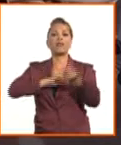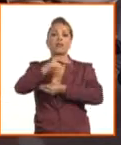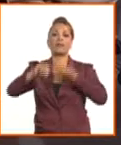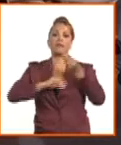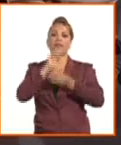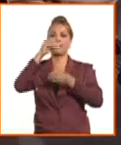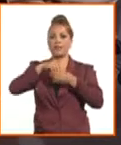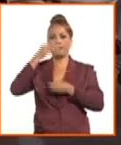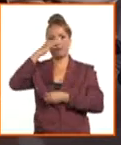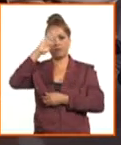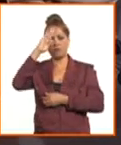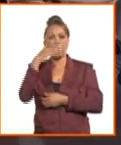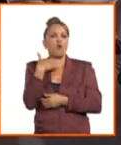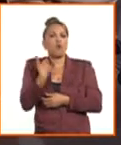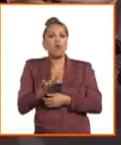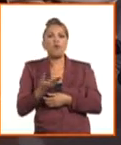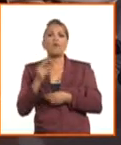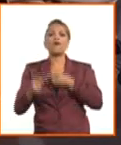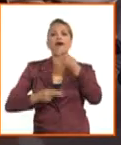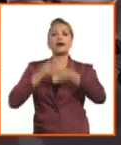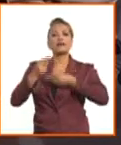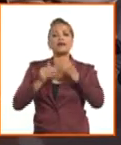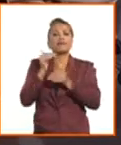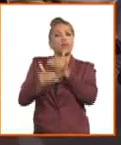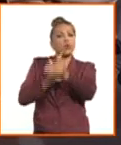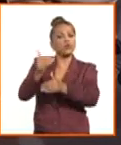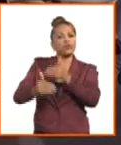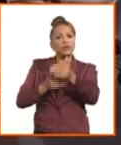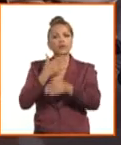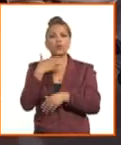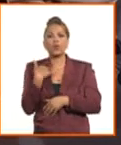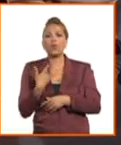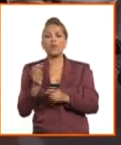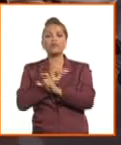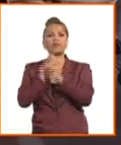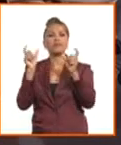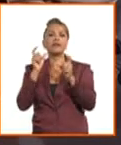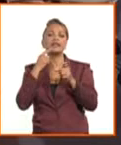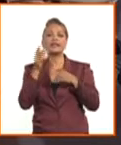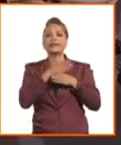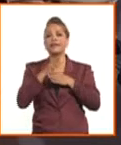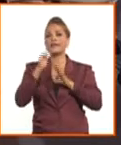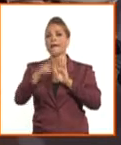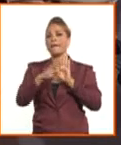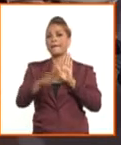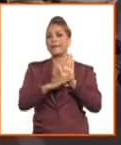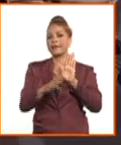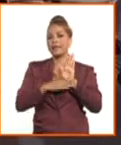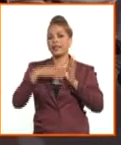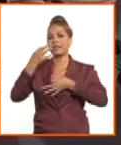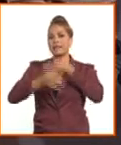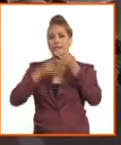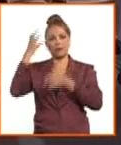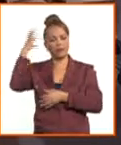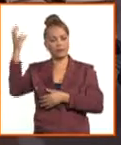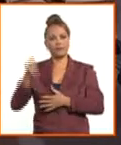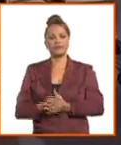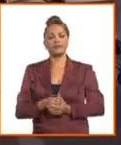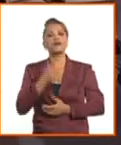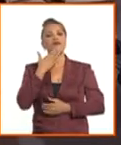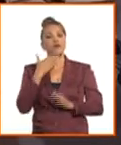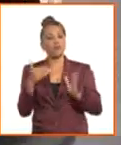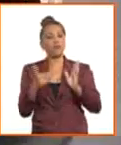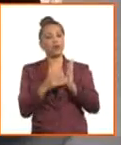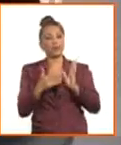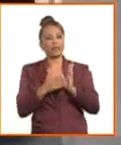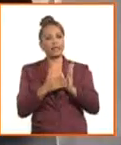país, cómo va a ser ese proceso, cómo impacta en el resto de las medidas que se ha planteado nuestro gobierno. Bien, muy buenas tardes, Randy, a